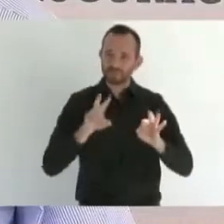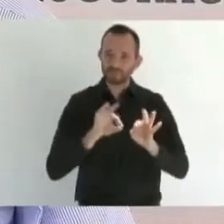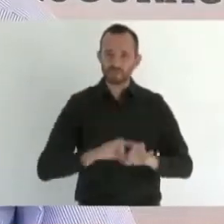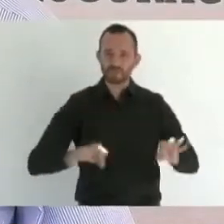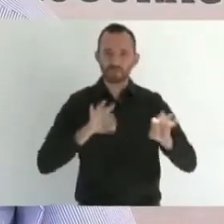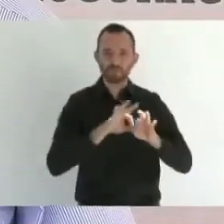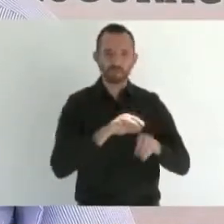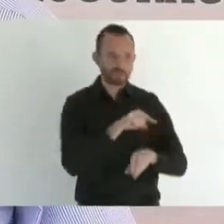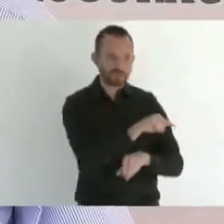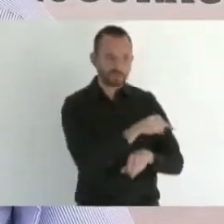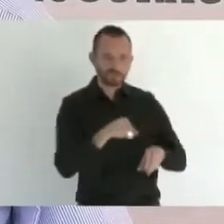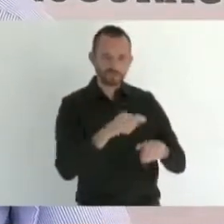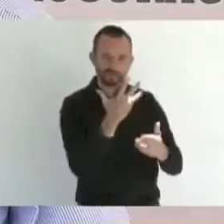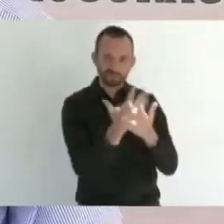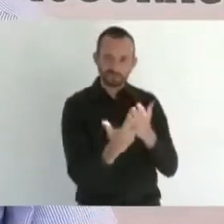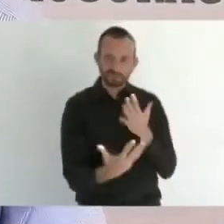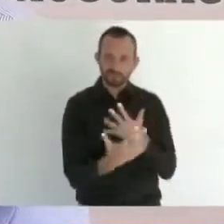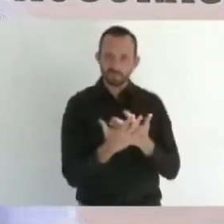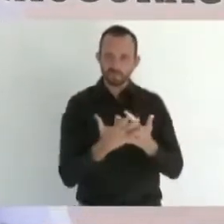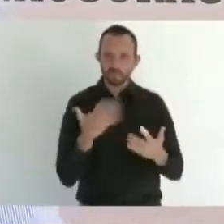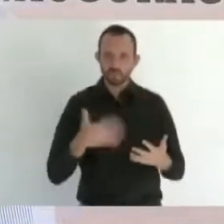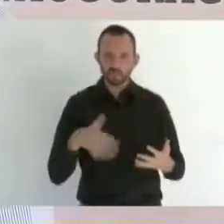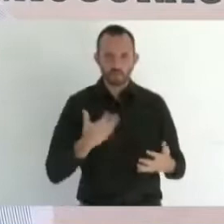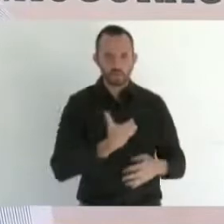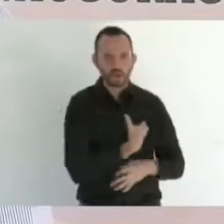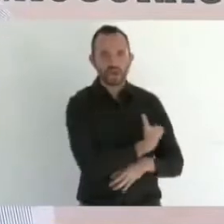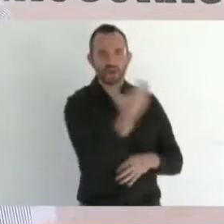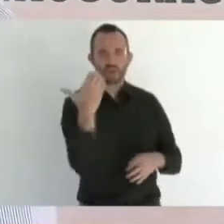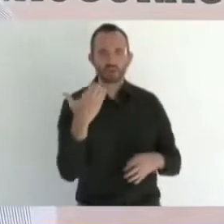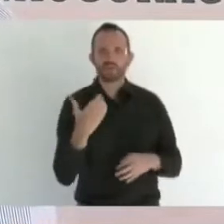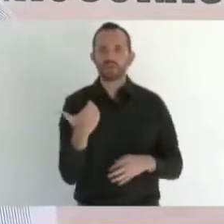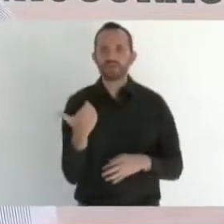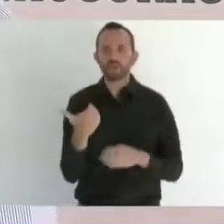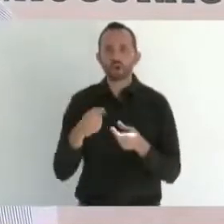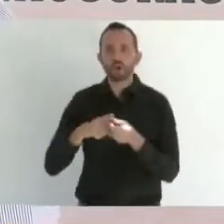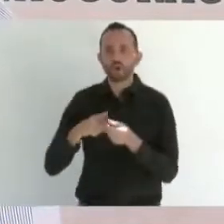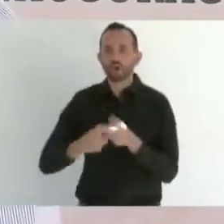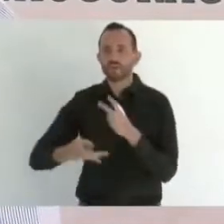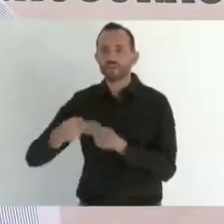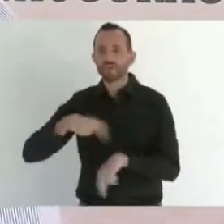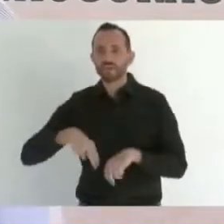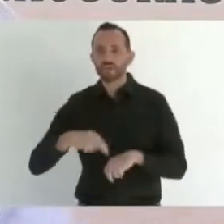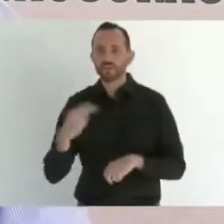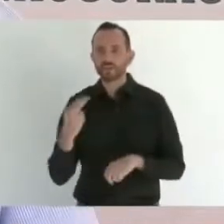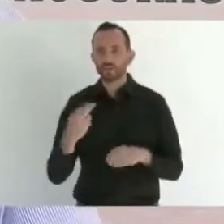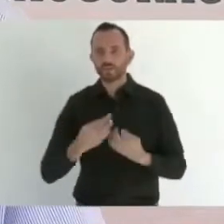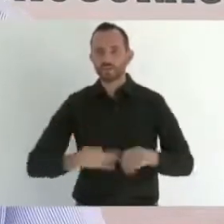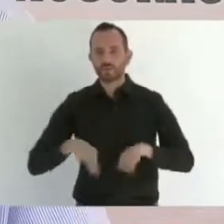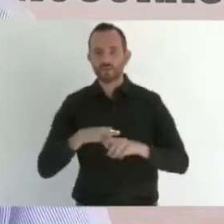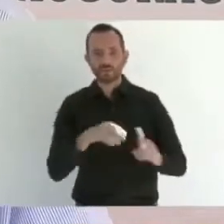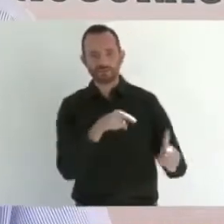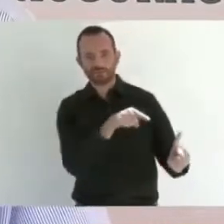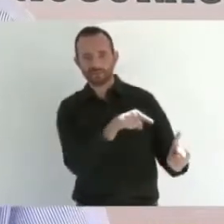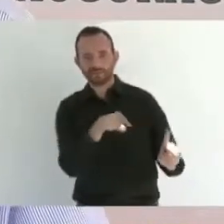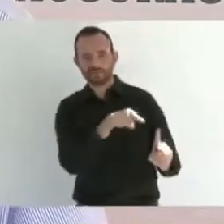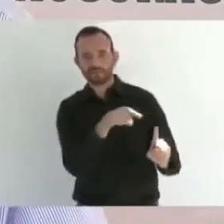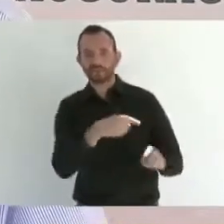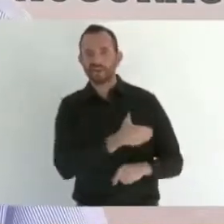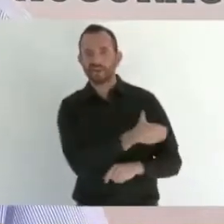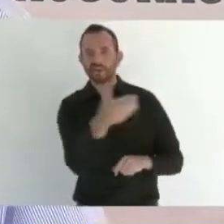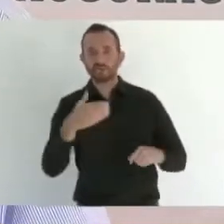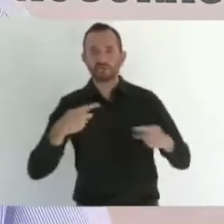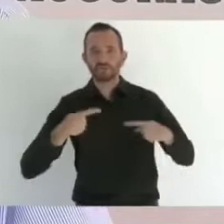y en una actividad productiva tiene la misma importancia si no es que más el trabajo